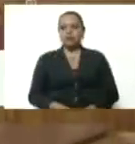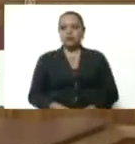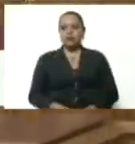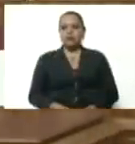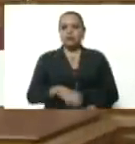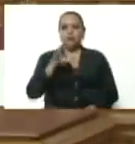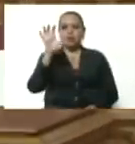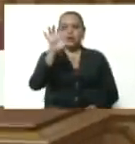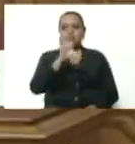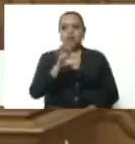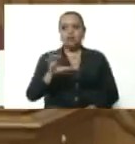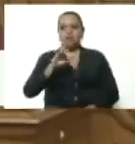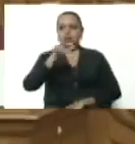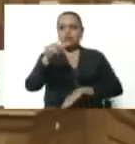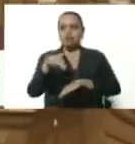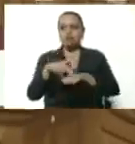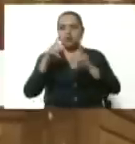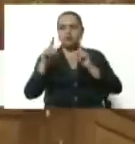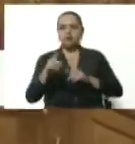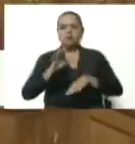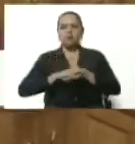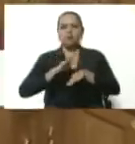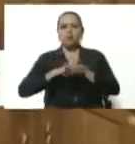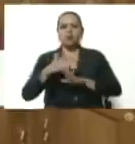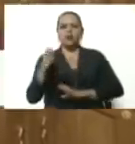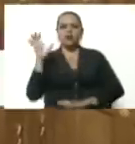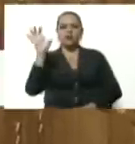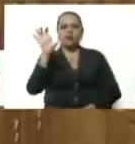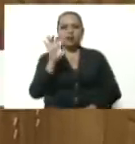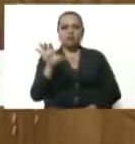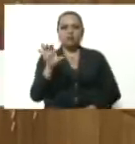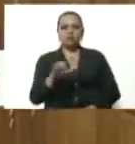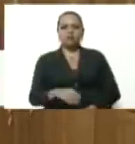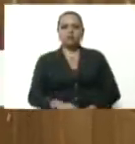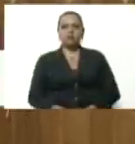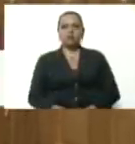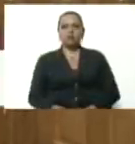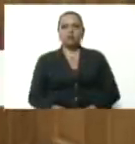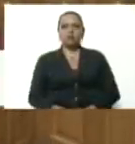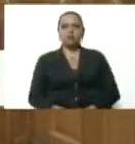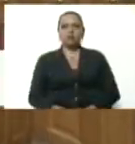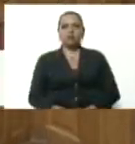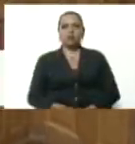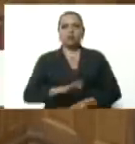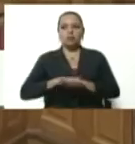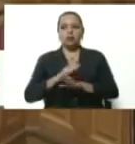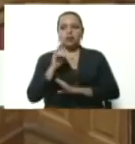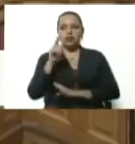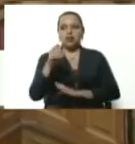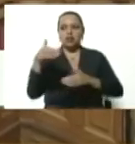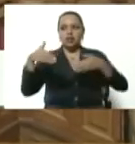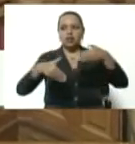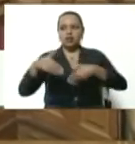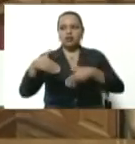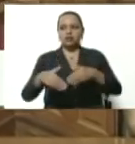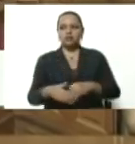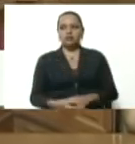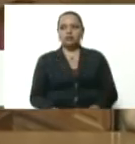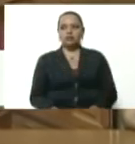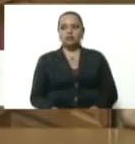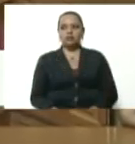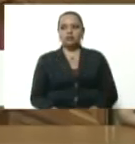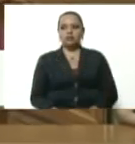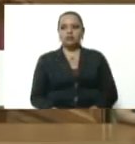y nacional. ¿Por qué por estado? Porque estas elecciones son